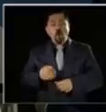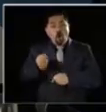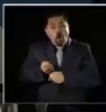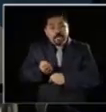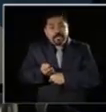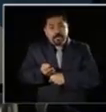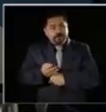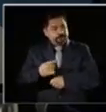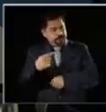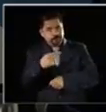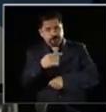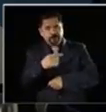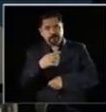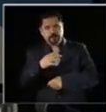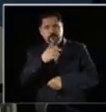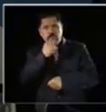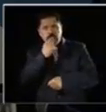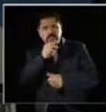o debería de tener ya